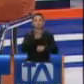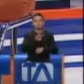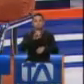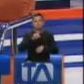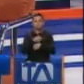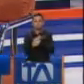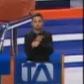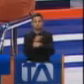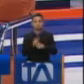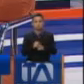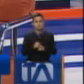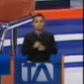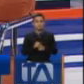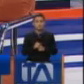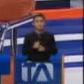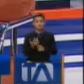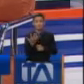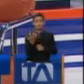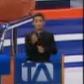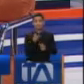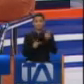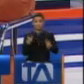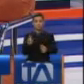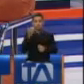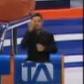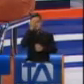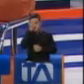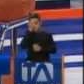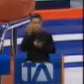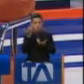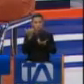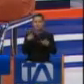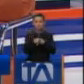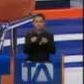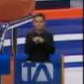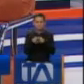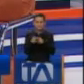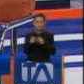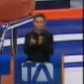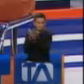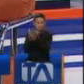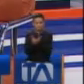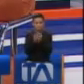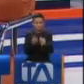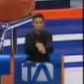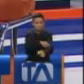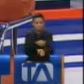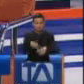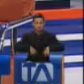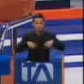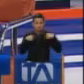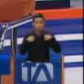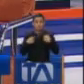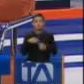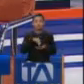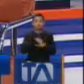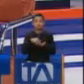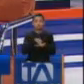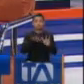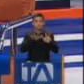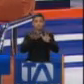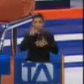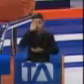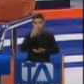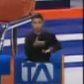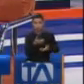7:40 de la mañana. 15 piratas fuertemente armados asaltaron una gabarra en la que transportaban 8 miembros del Cuerpo de Bomberos de Guayaquil. El